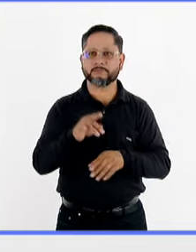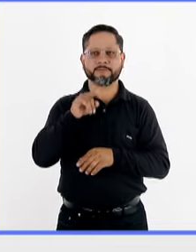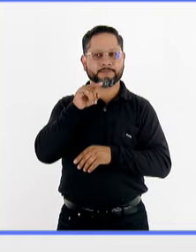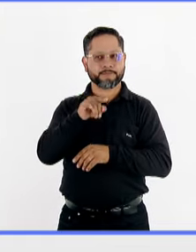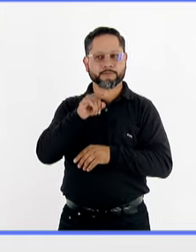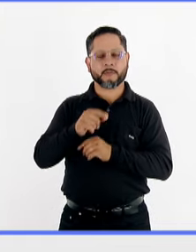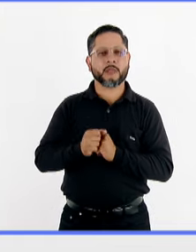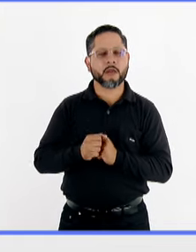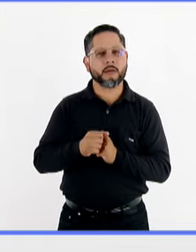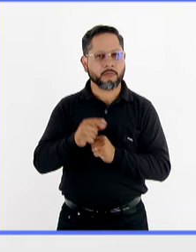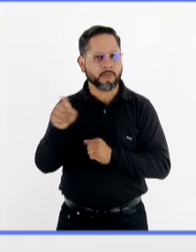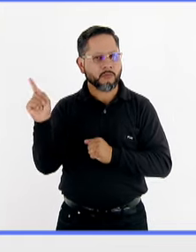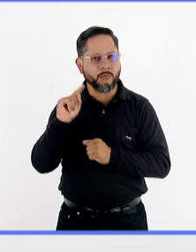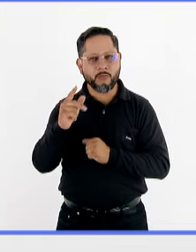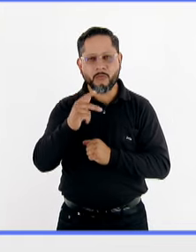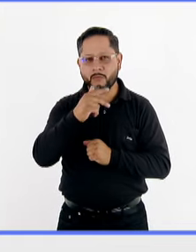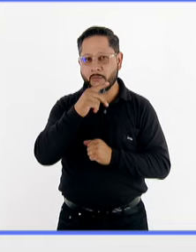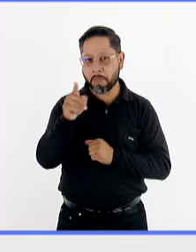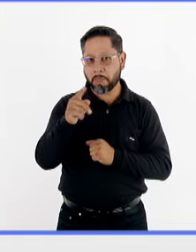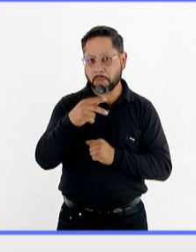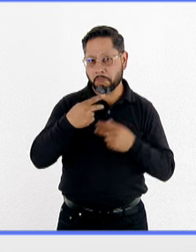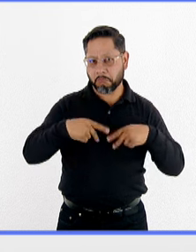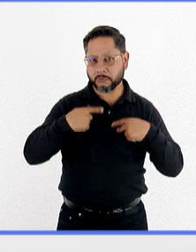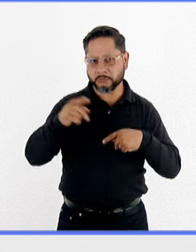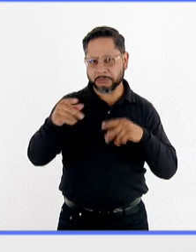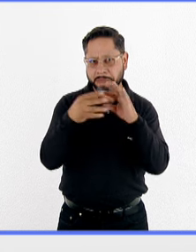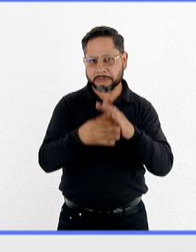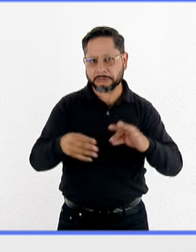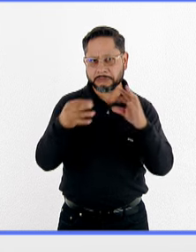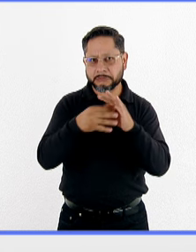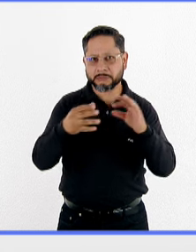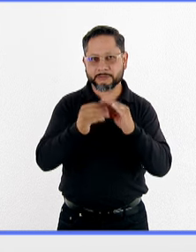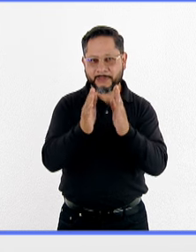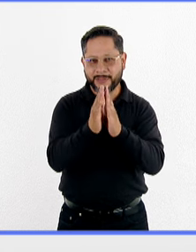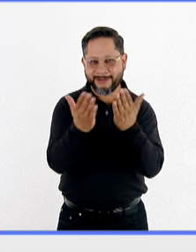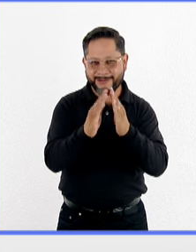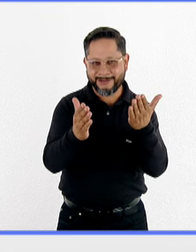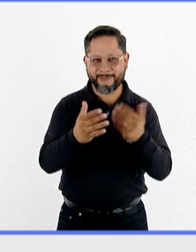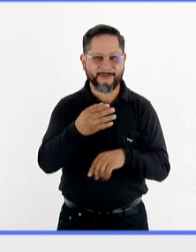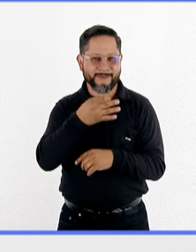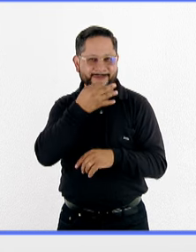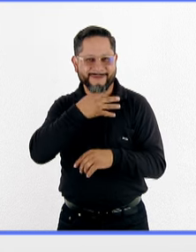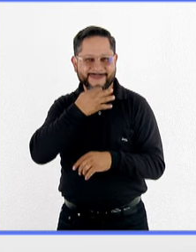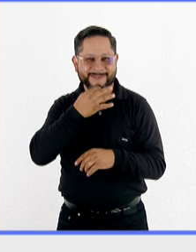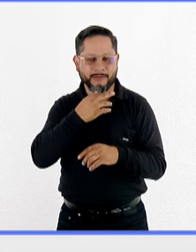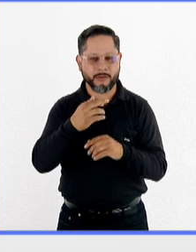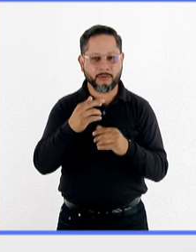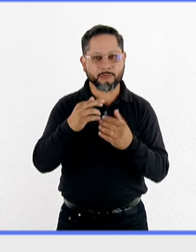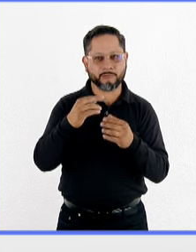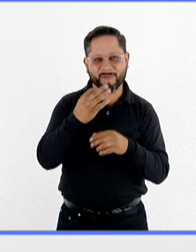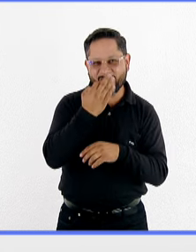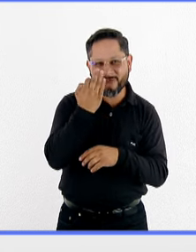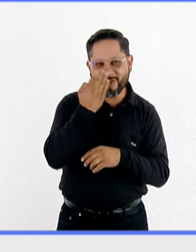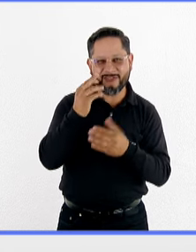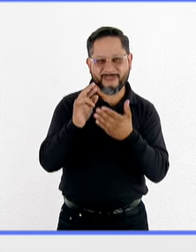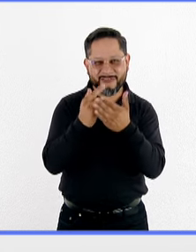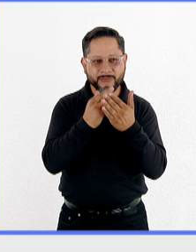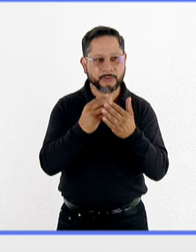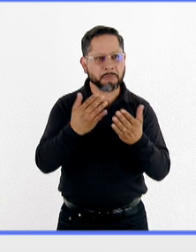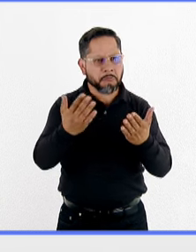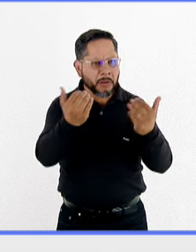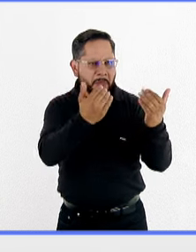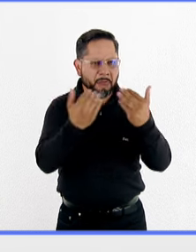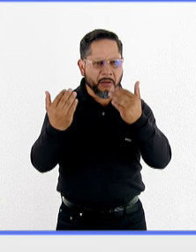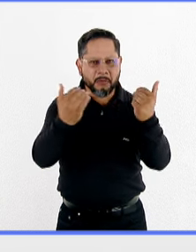y Juan Villoro fueron algunas de las voces que animaron la Fiesta del Libro y la Rosa 2024, que reunió a diversas comunidades lectoras